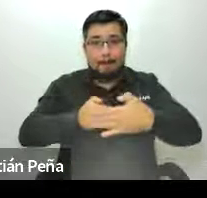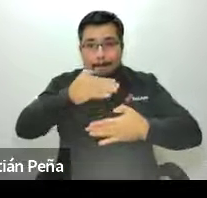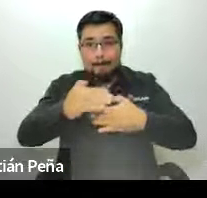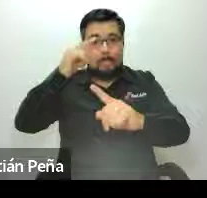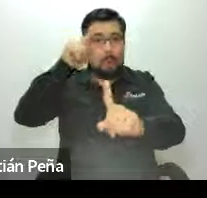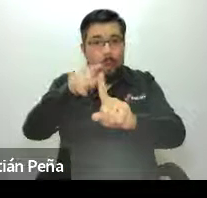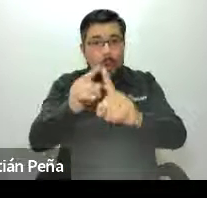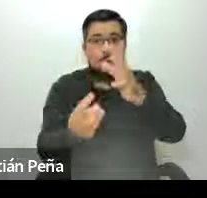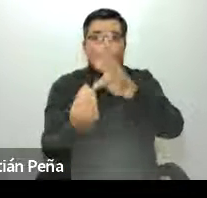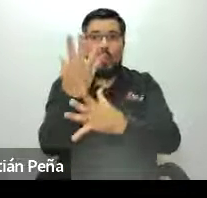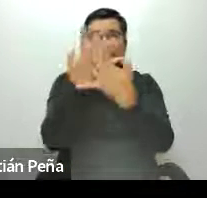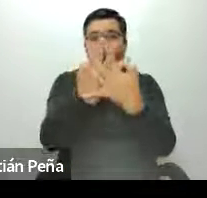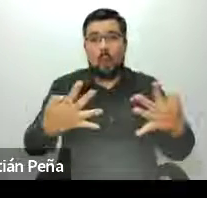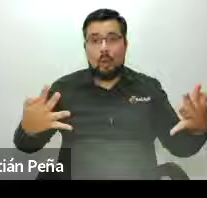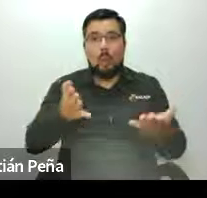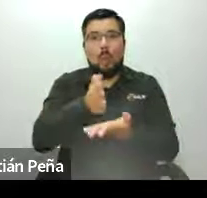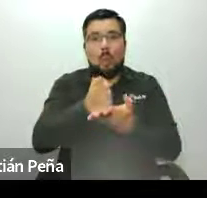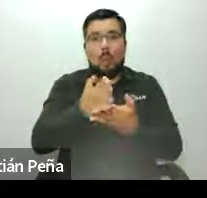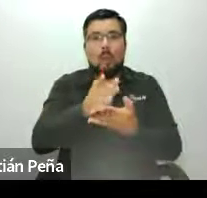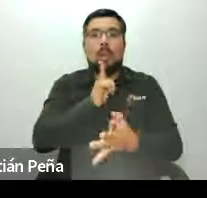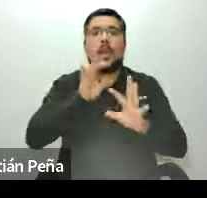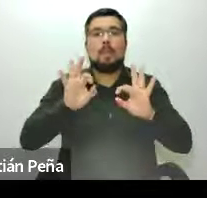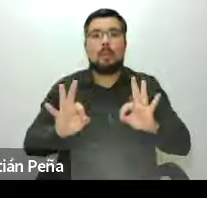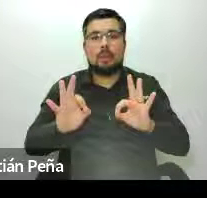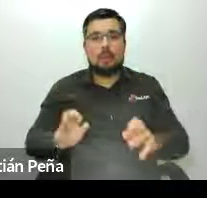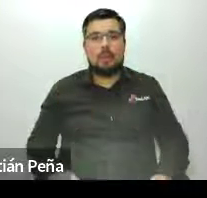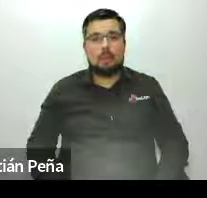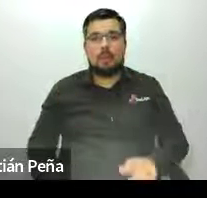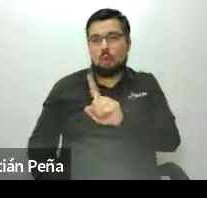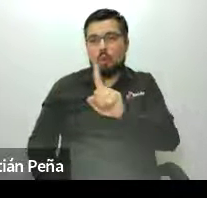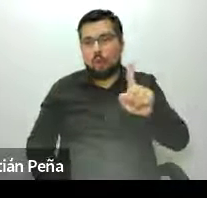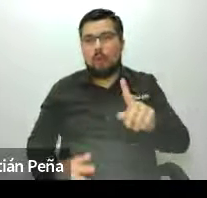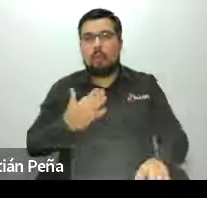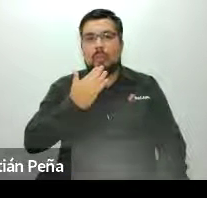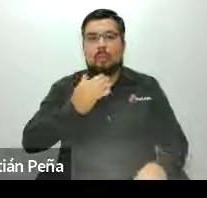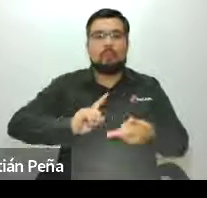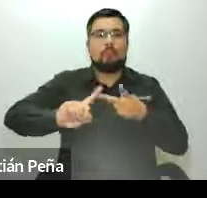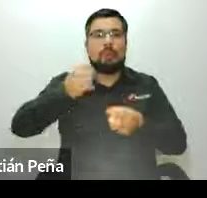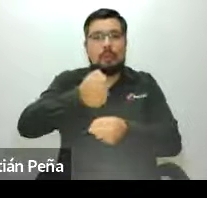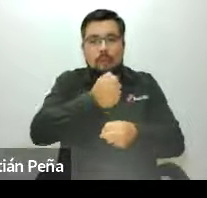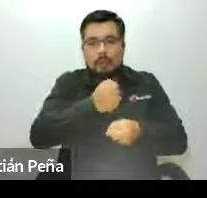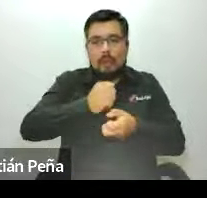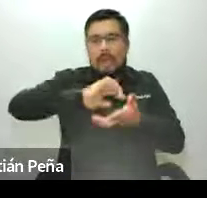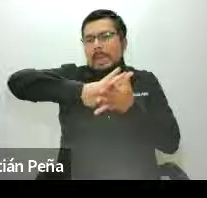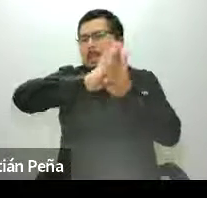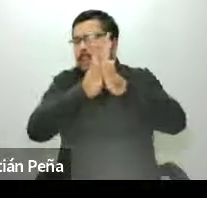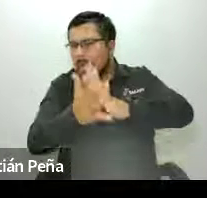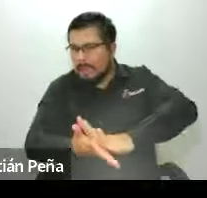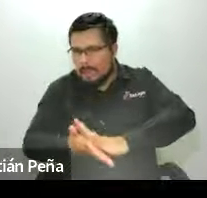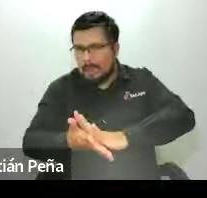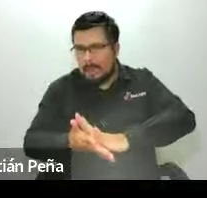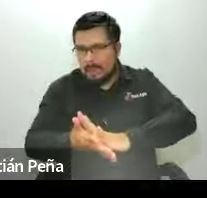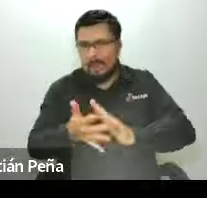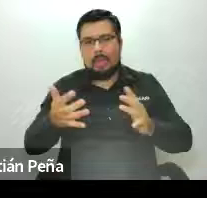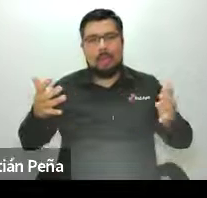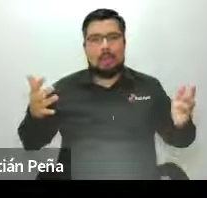escuela especial, ¿eh? Ni tampoco tienen que trabajarse de manera íntegra para cada curso de la escuela especial o